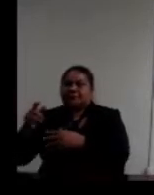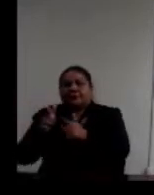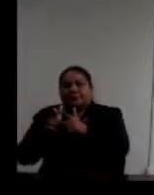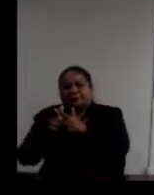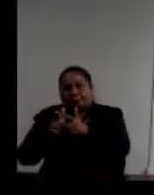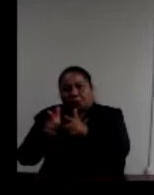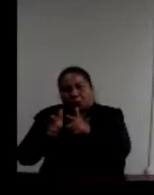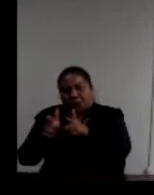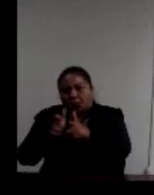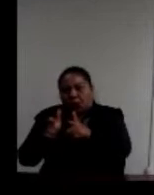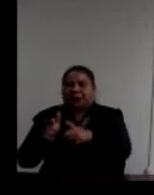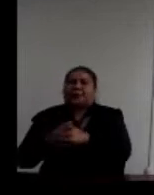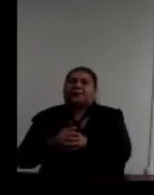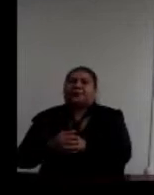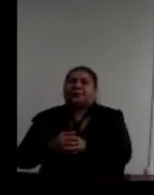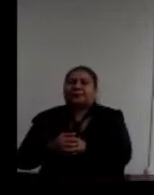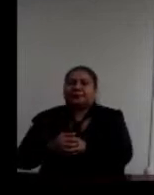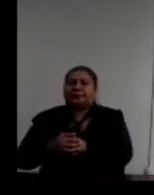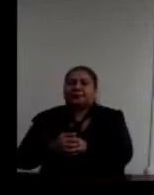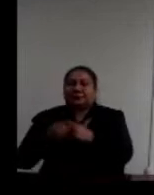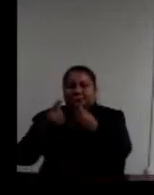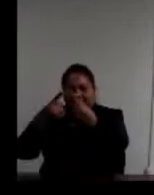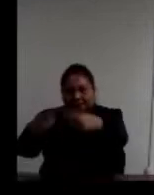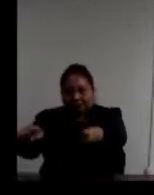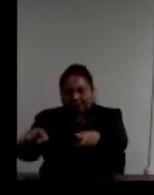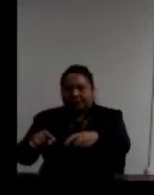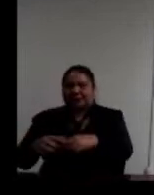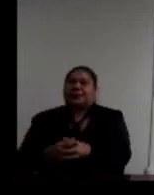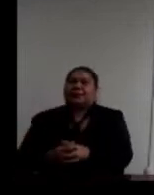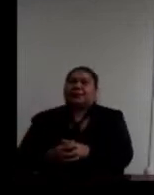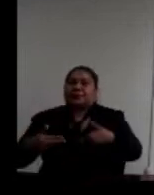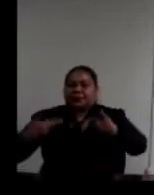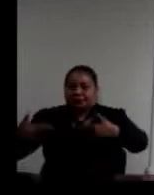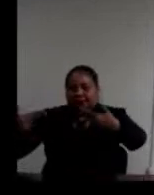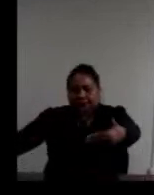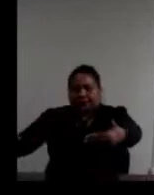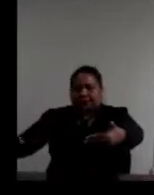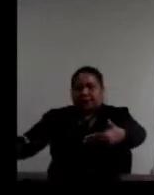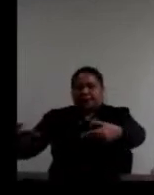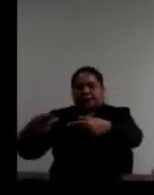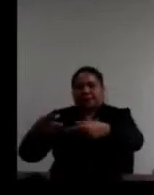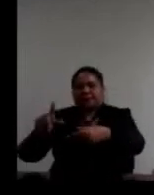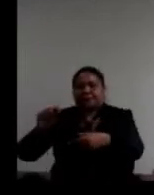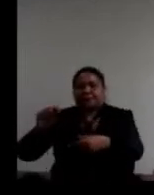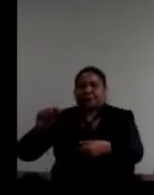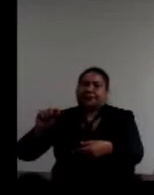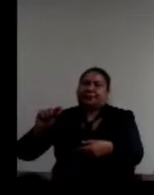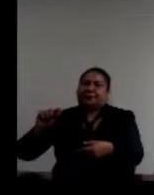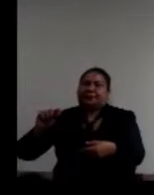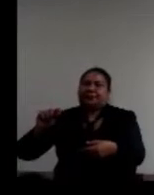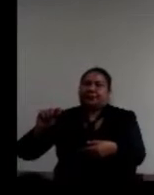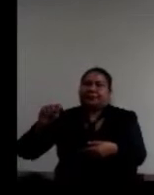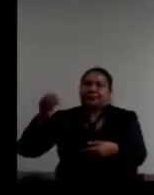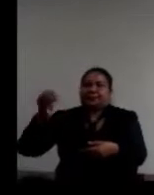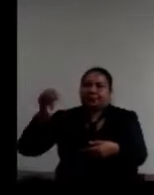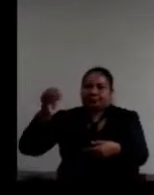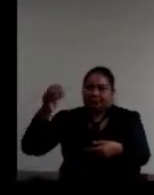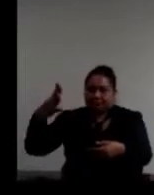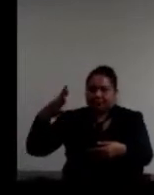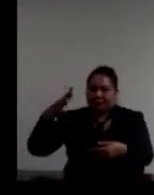saco gestional, entonces aquí la proporción o la herencia, la compatibilidad sería el 75%, que